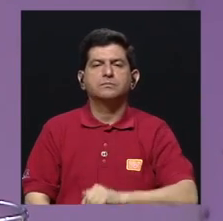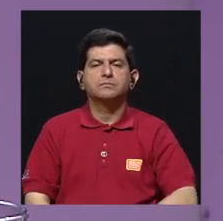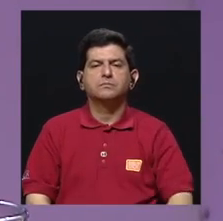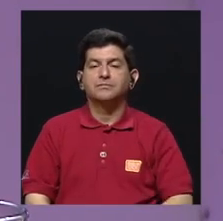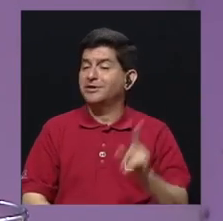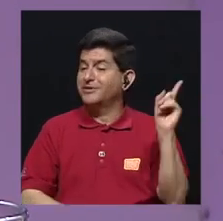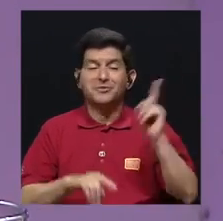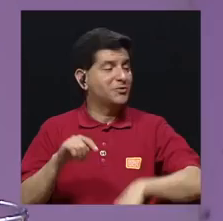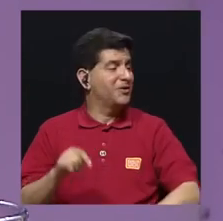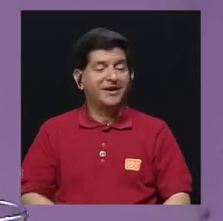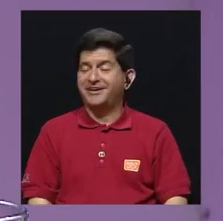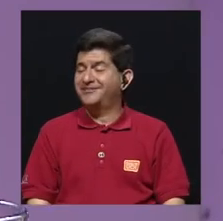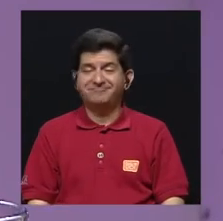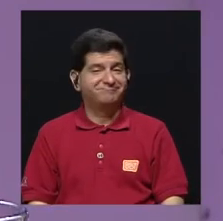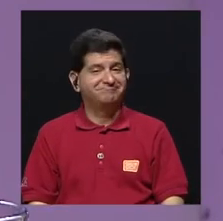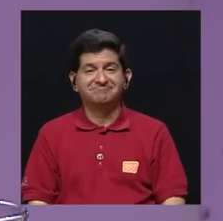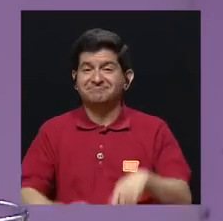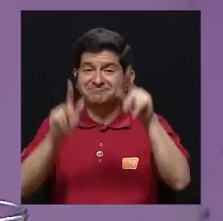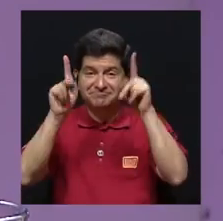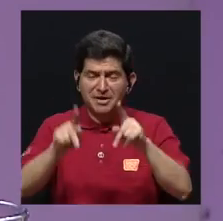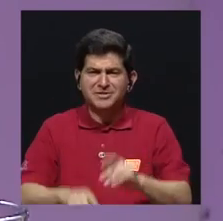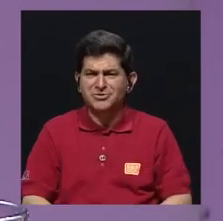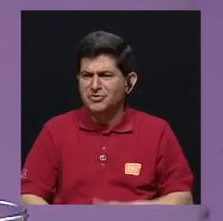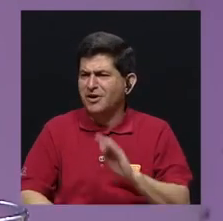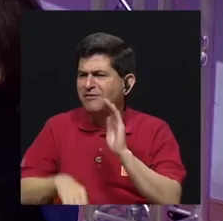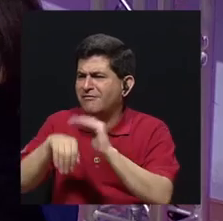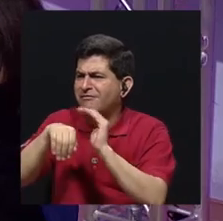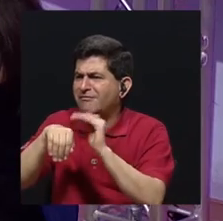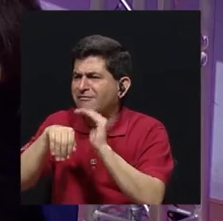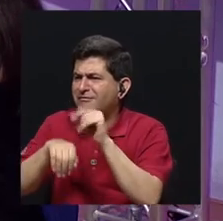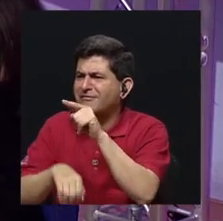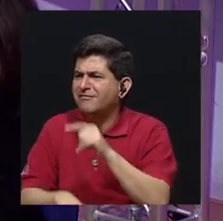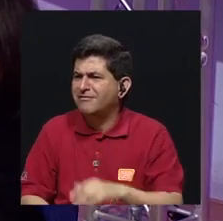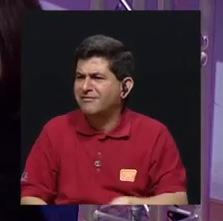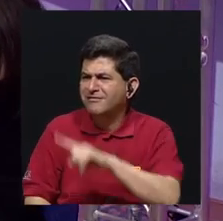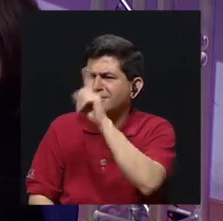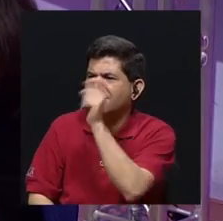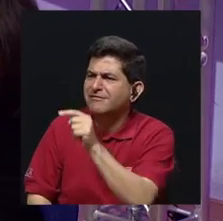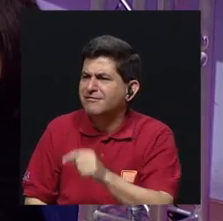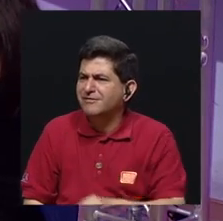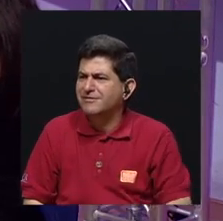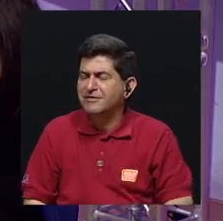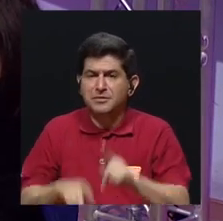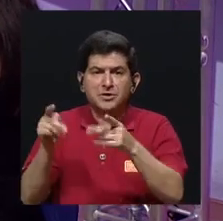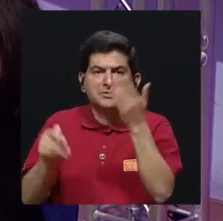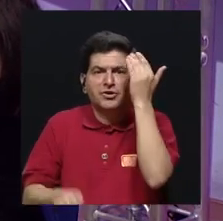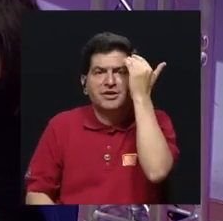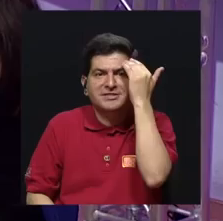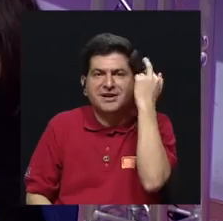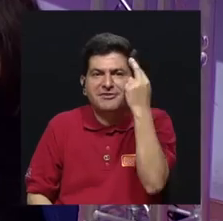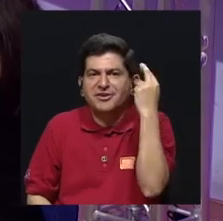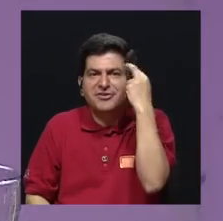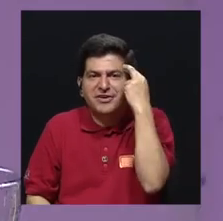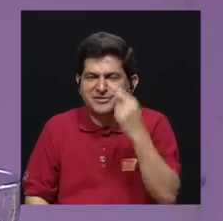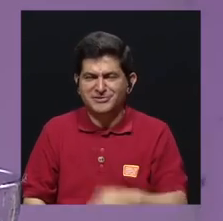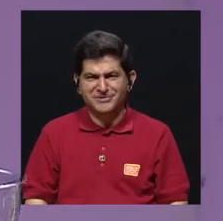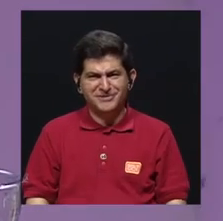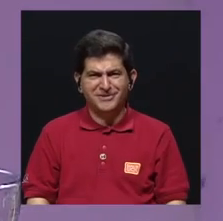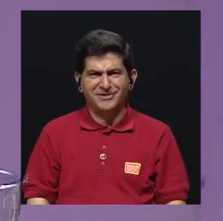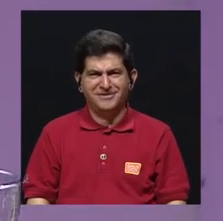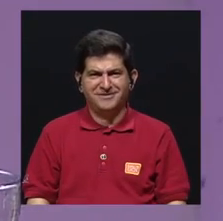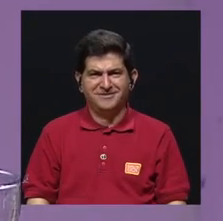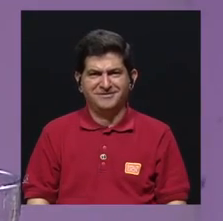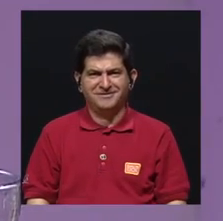silencio. No se pudo. Porque la gente te acercaba y te preguntaba, la gente quería saber el por